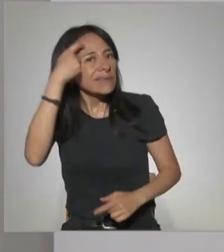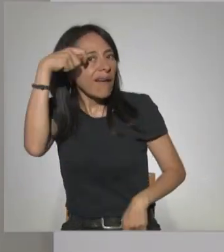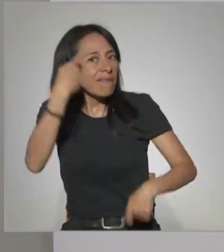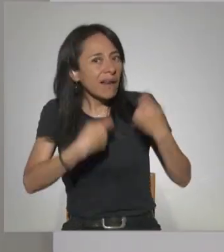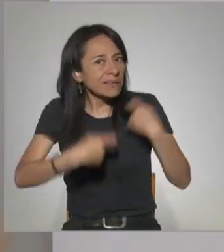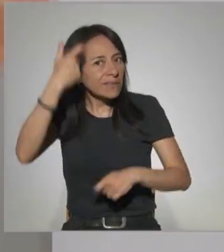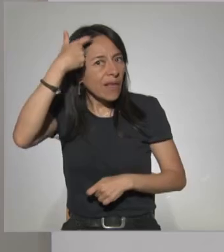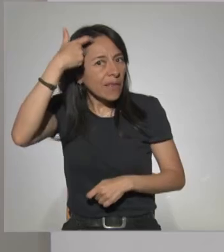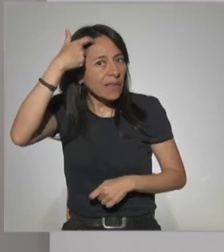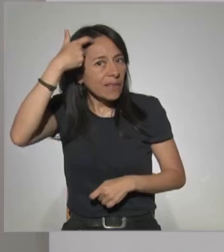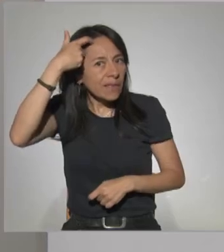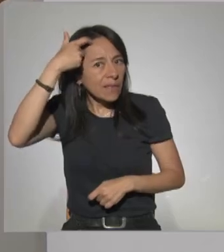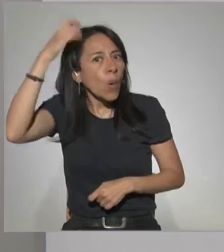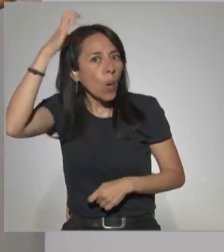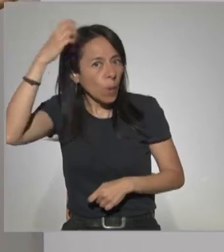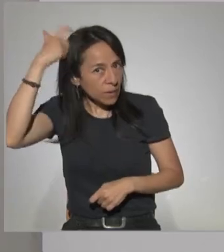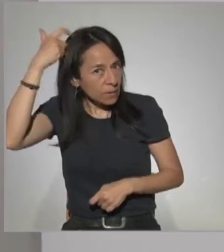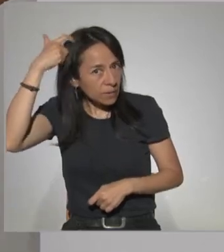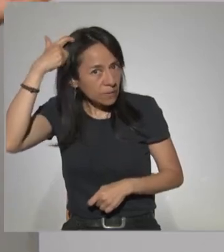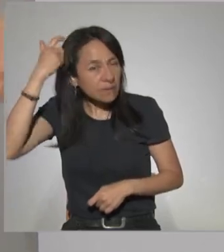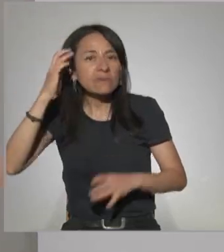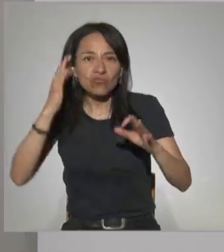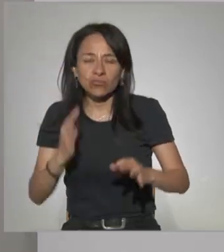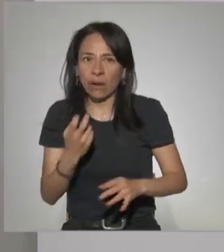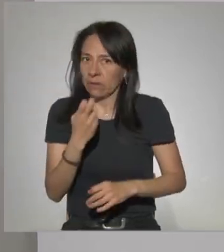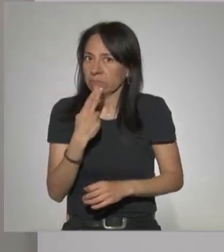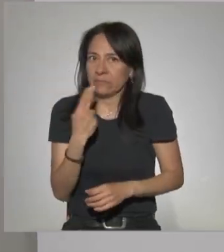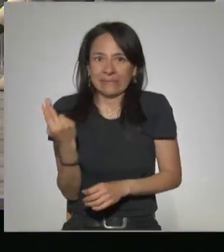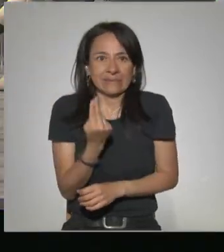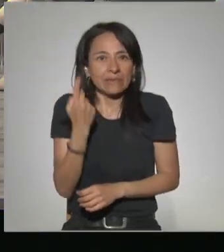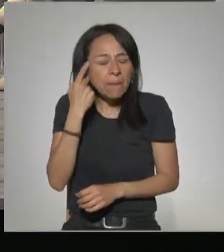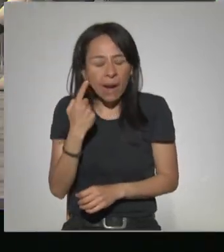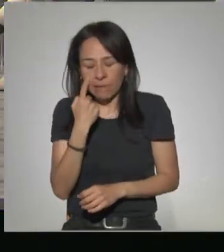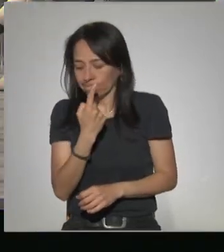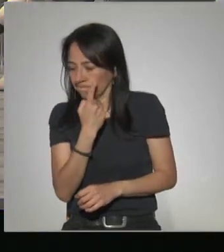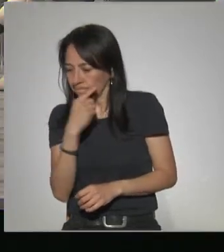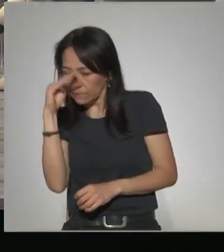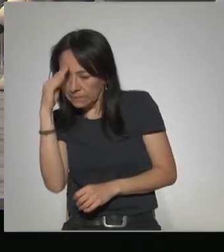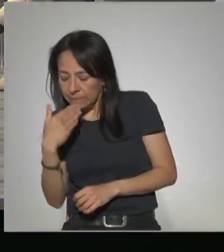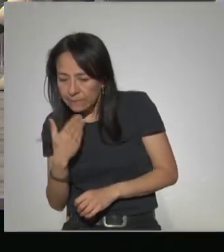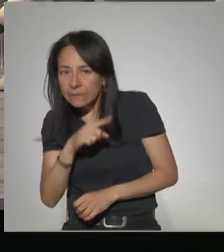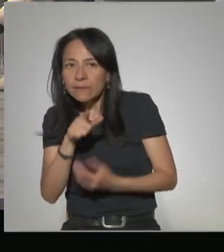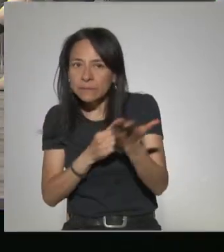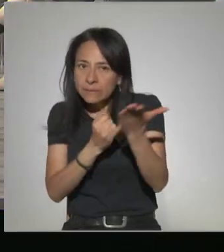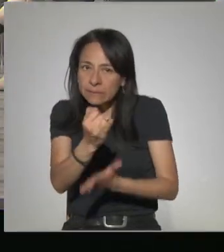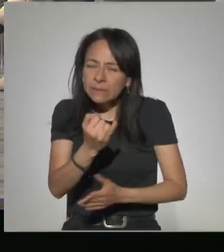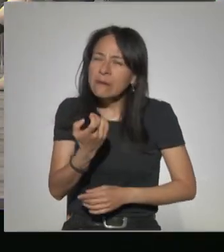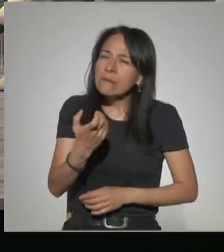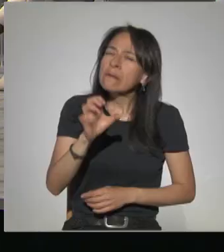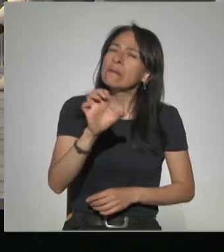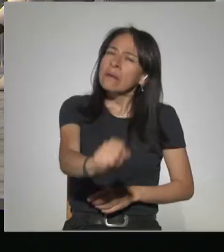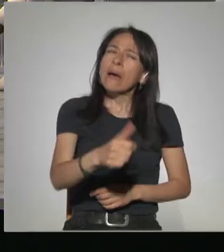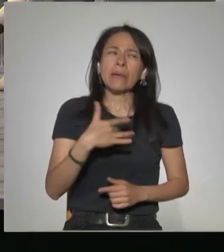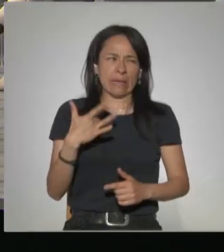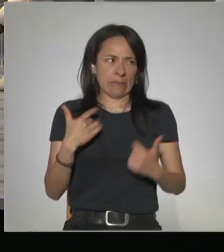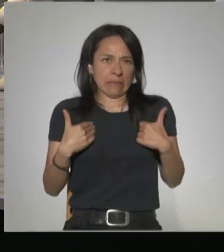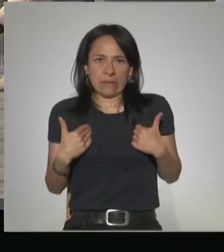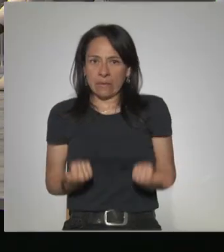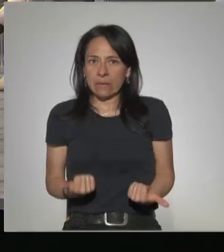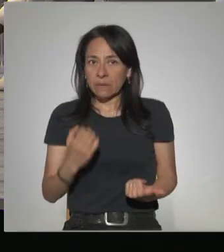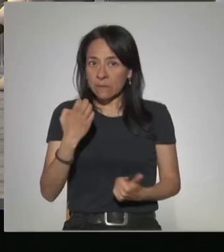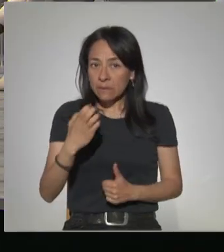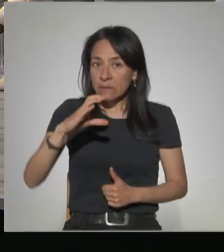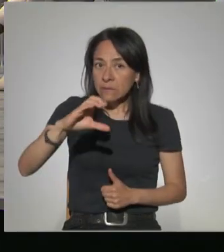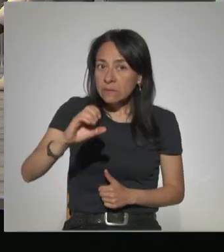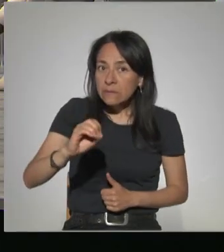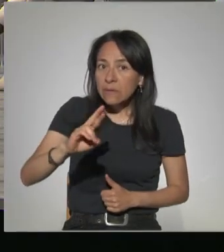cognitiva. Es muy importante para situaciones. Tomar decisiones. De este tipo, sí. O sea que entonces cuando tenemos el cortisol alto, no tomamos